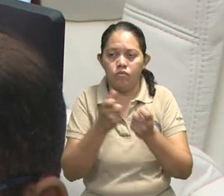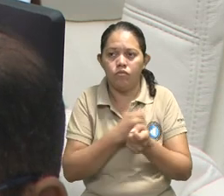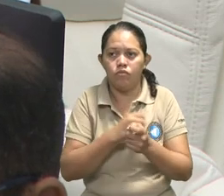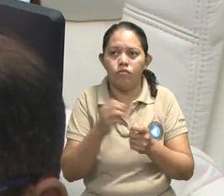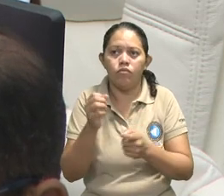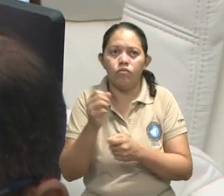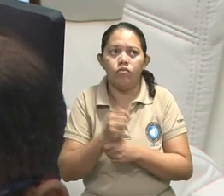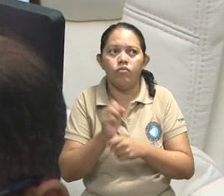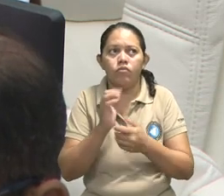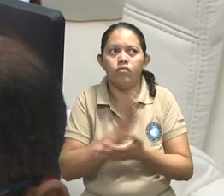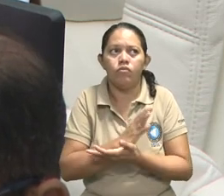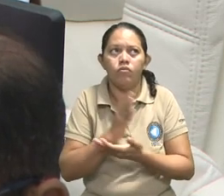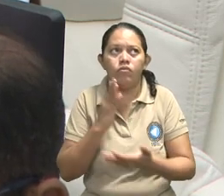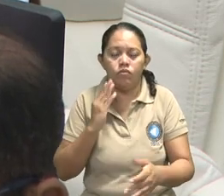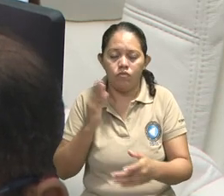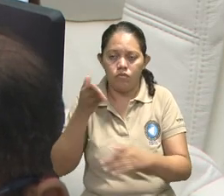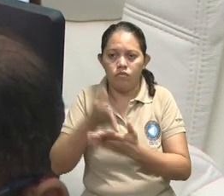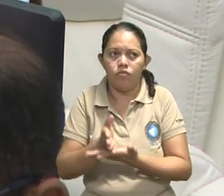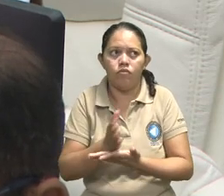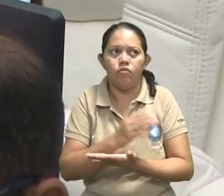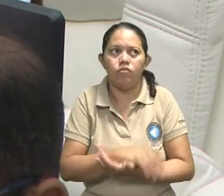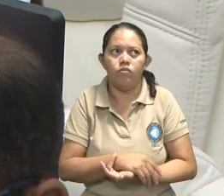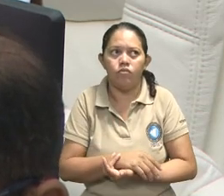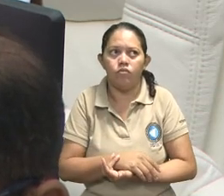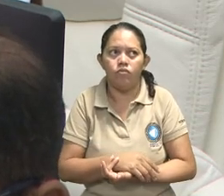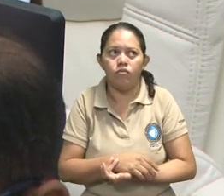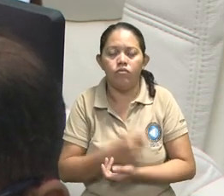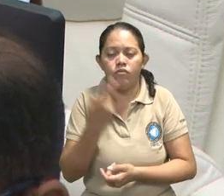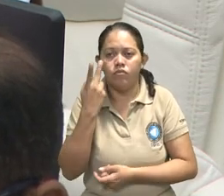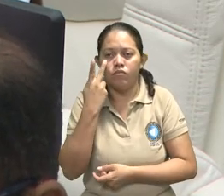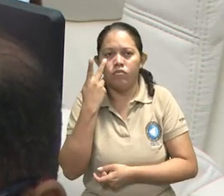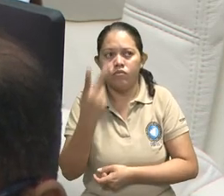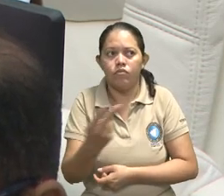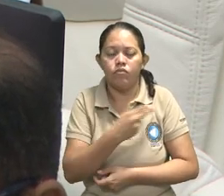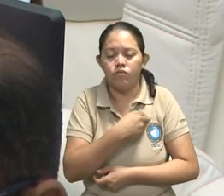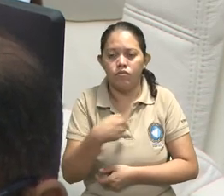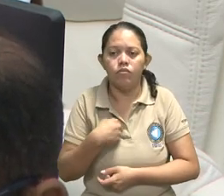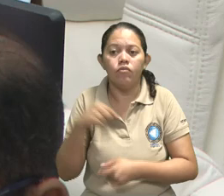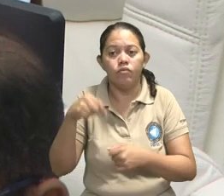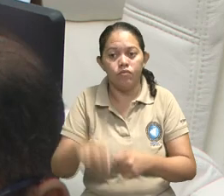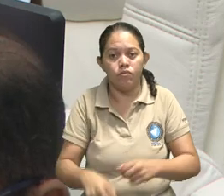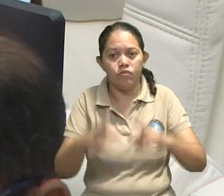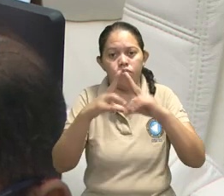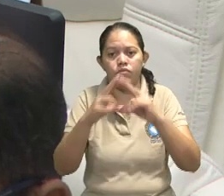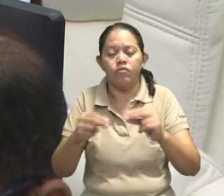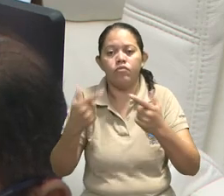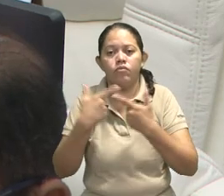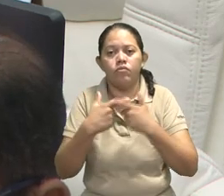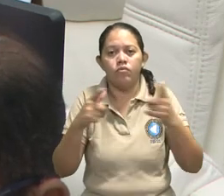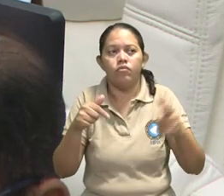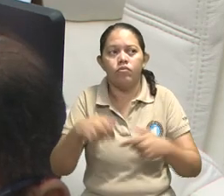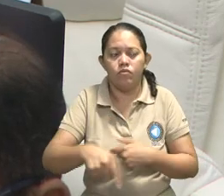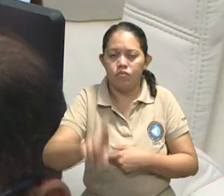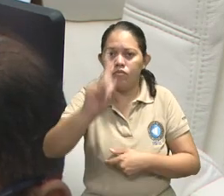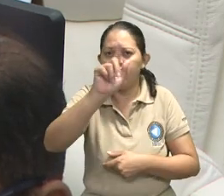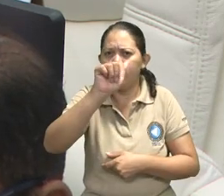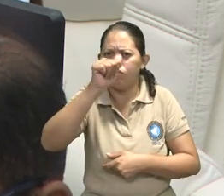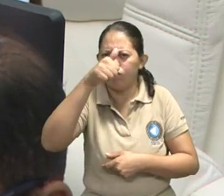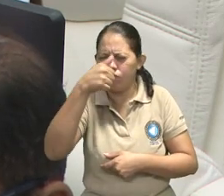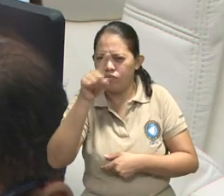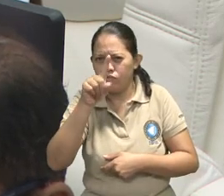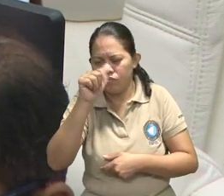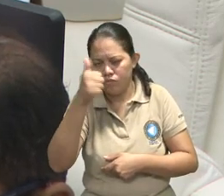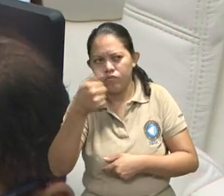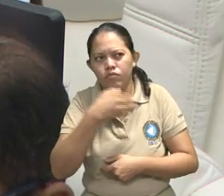Servicios Públicos, es acertado señalar y destacar que Nicaragua es un país que en los últimos 16 años